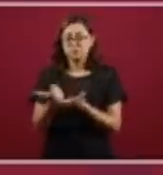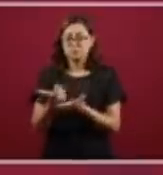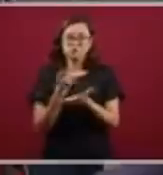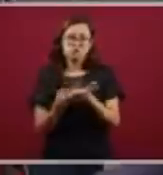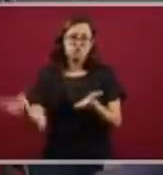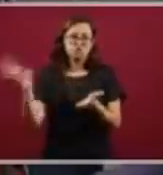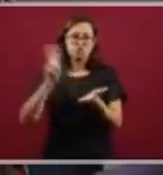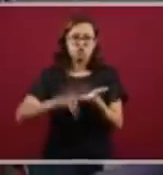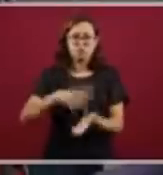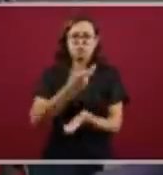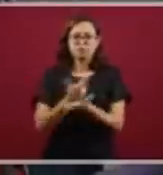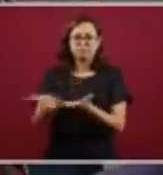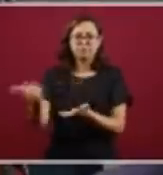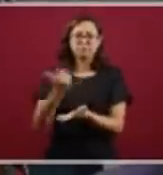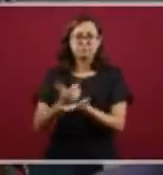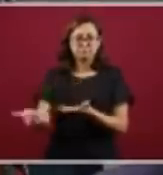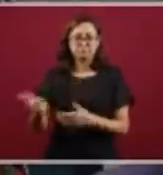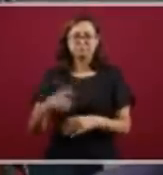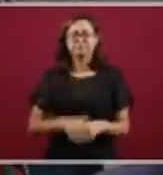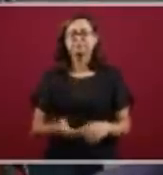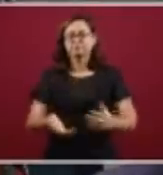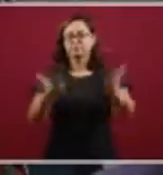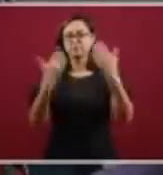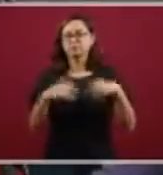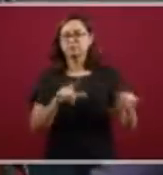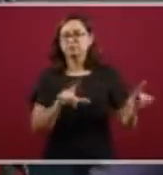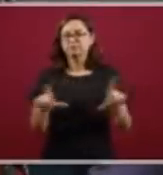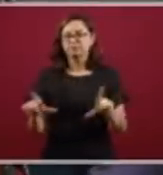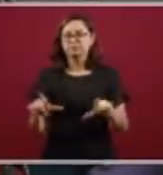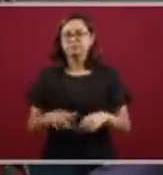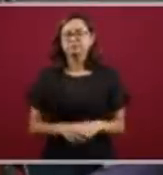planteado. Adelante.